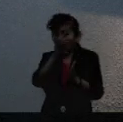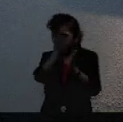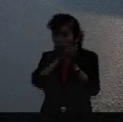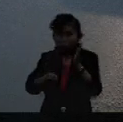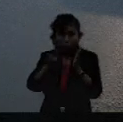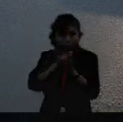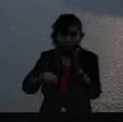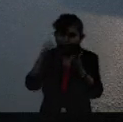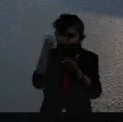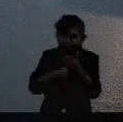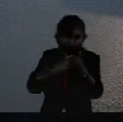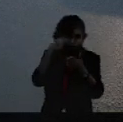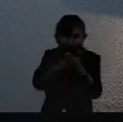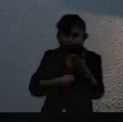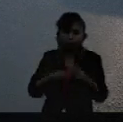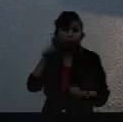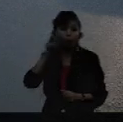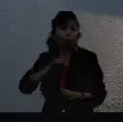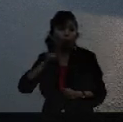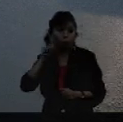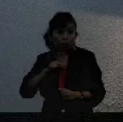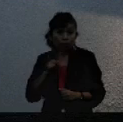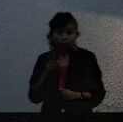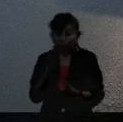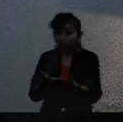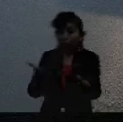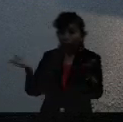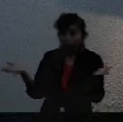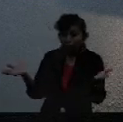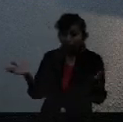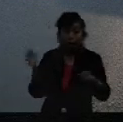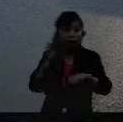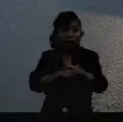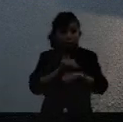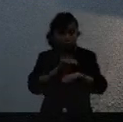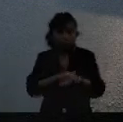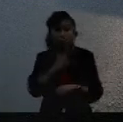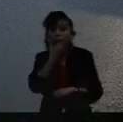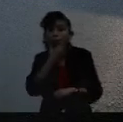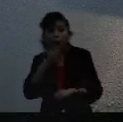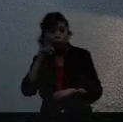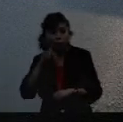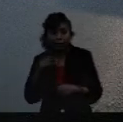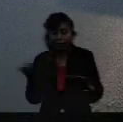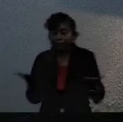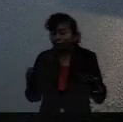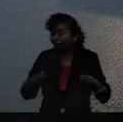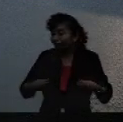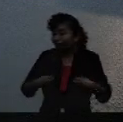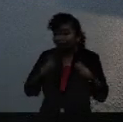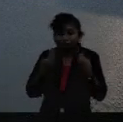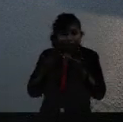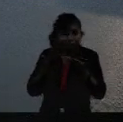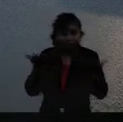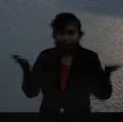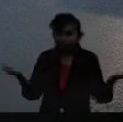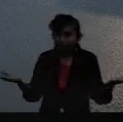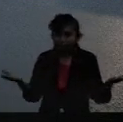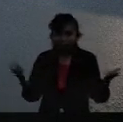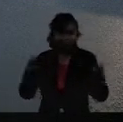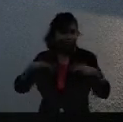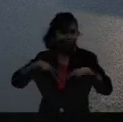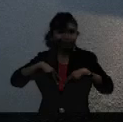incansable por las causas de Las mujeres así Amigas y amigos así de frágil es nuestra existencia así